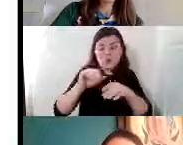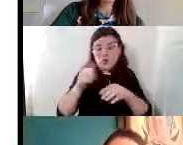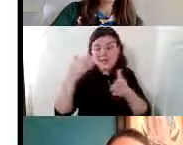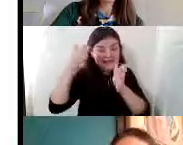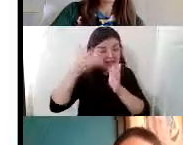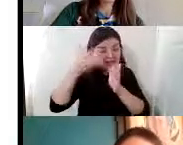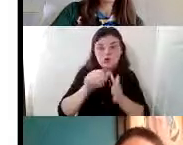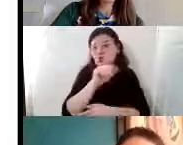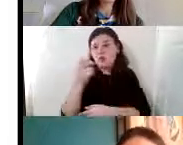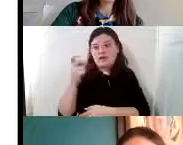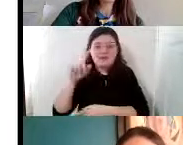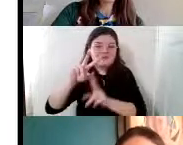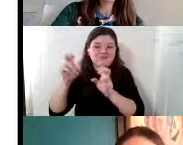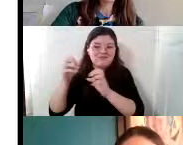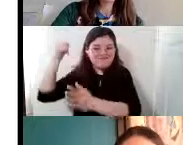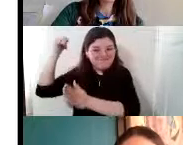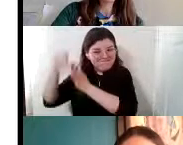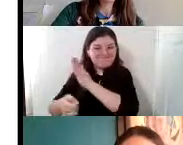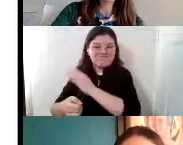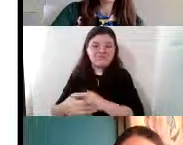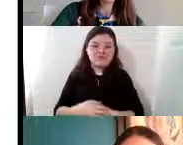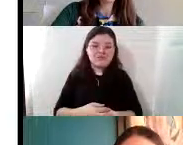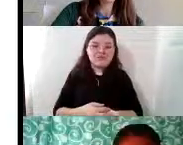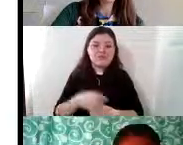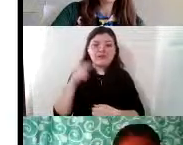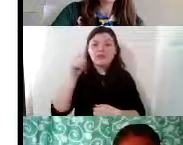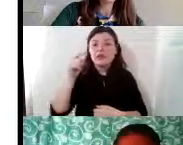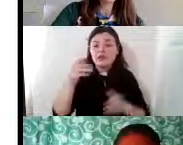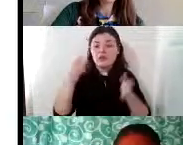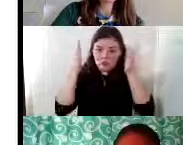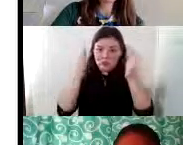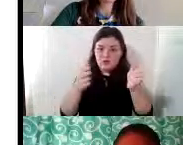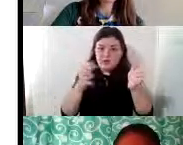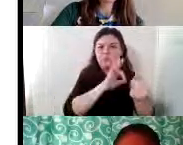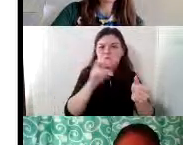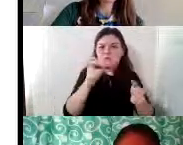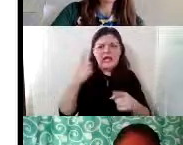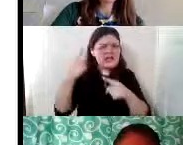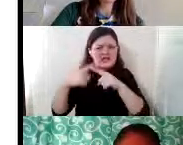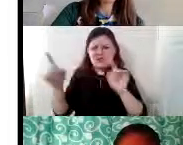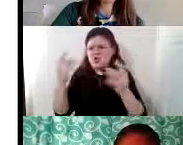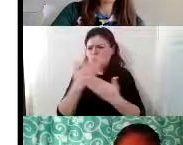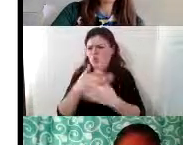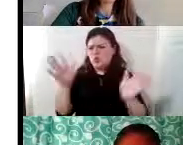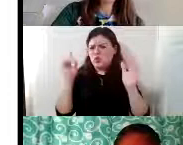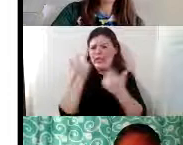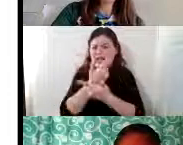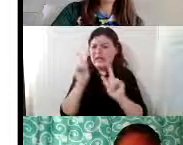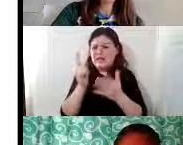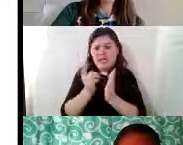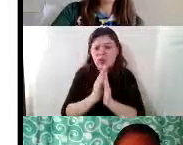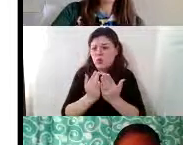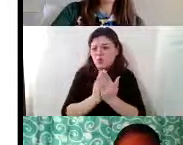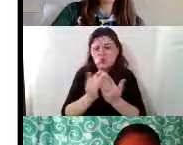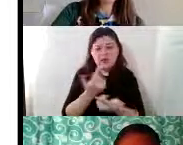profundizar totalmente en el tema. Este enfoque se puede realizar con cualquier libro y con cualquier temática. Ahorita